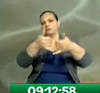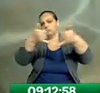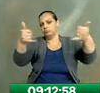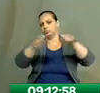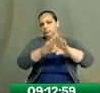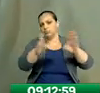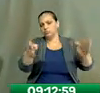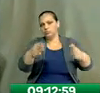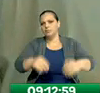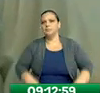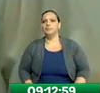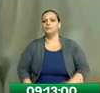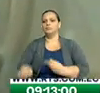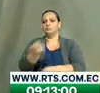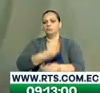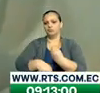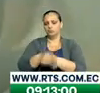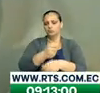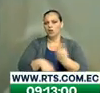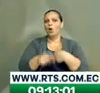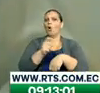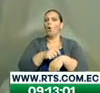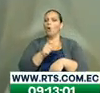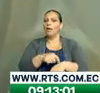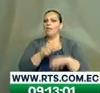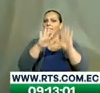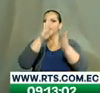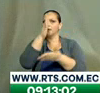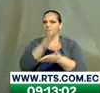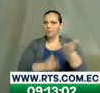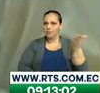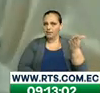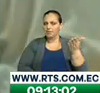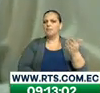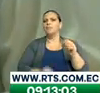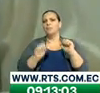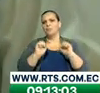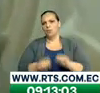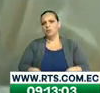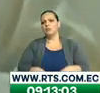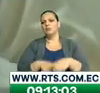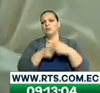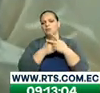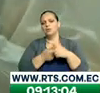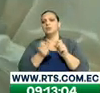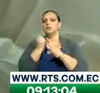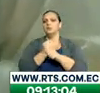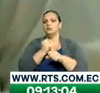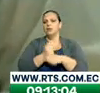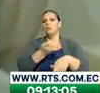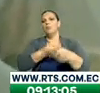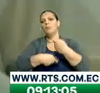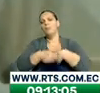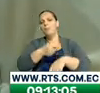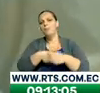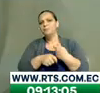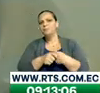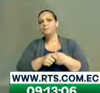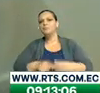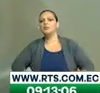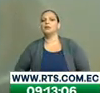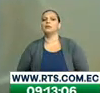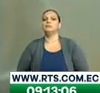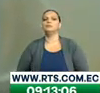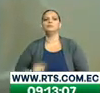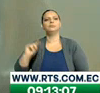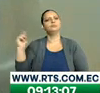horarios de entrada y salida y con ello no colapsar el transporte público. Pero nuevamente, es fundamental que cada uno de nosotros tengamos